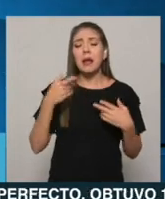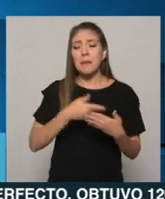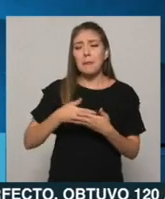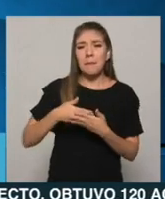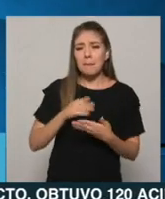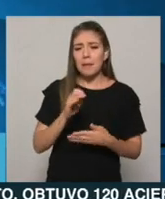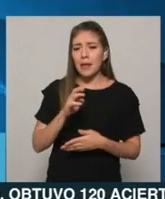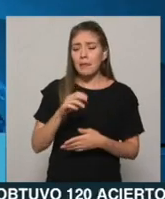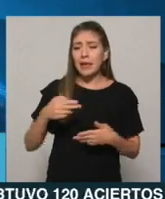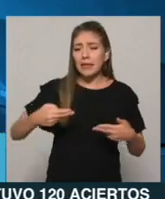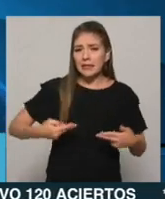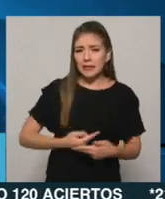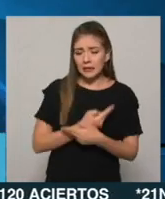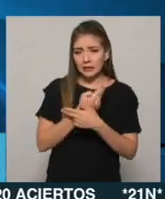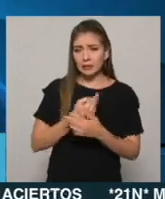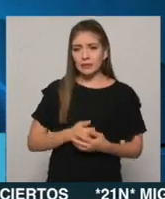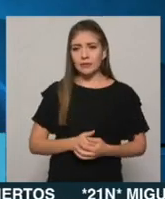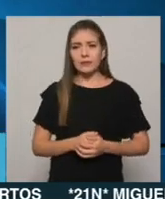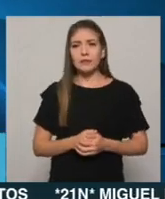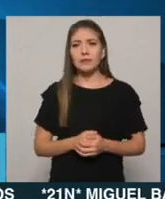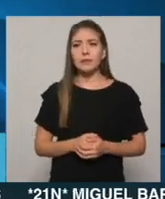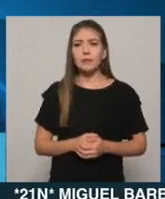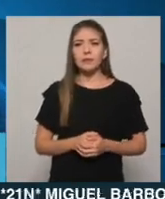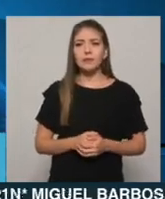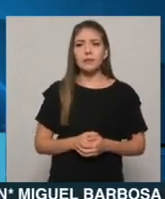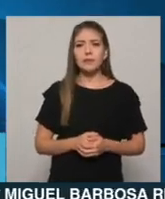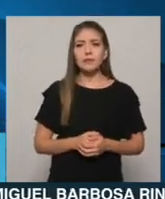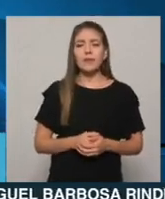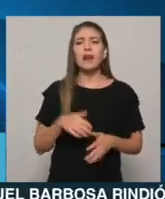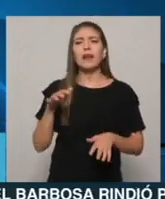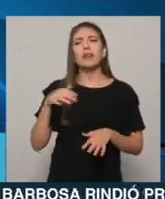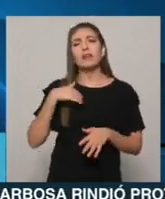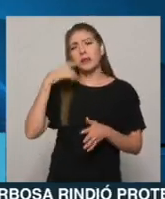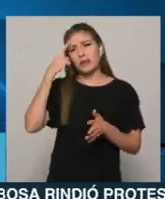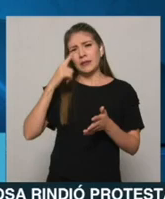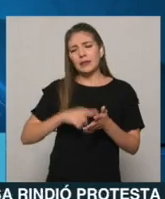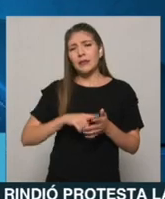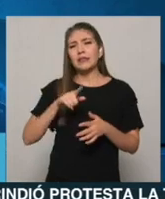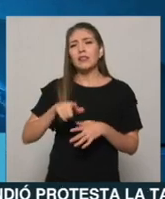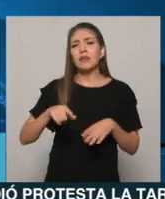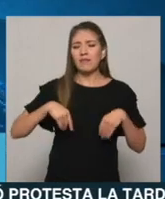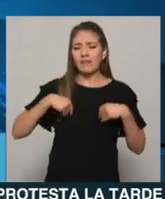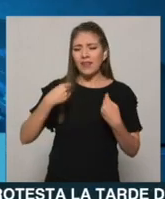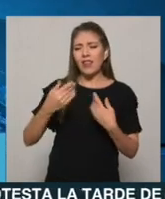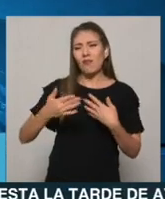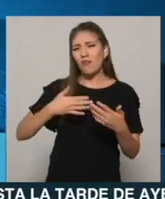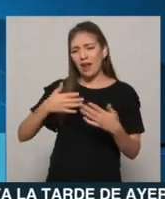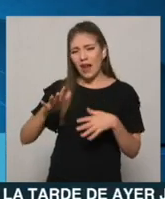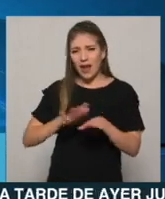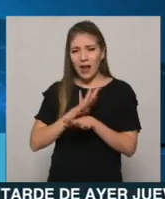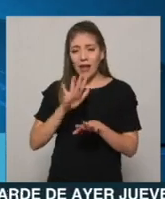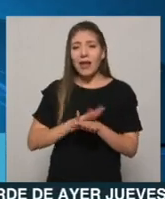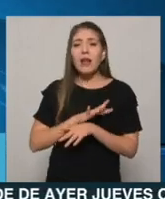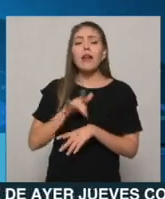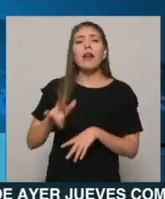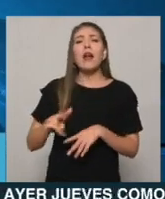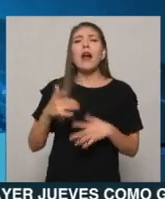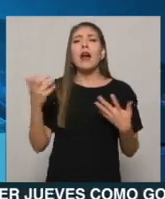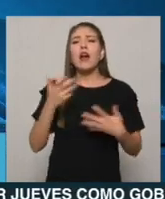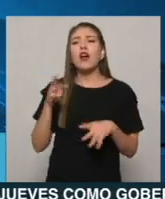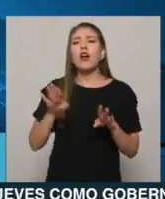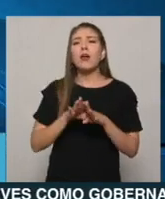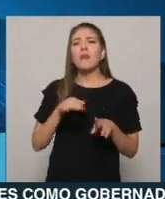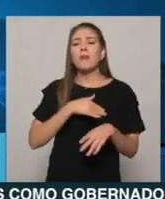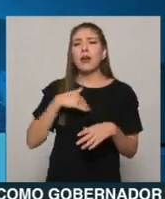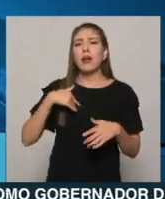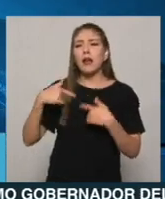vida moderna a veces a las familias las ha alejado precisamente de llevar esta práctica a cabo, la lactancia materna exclusiva. Ahora